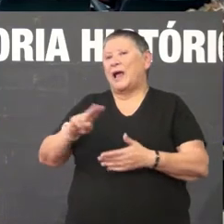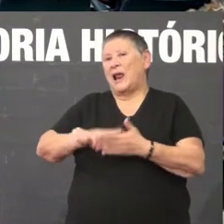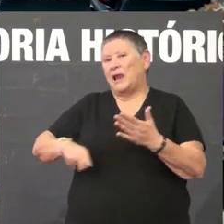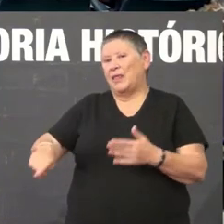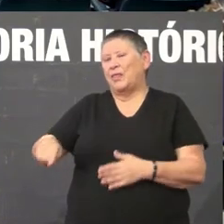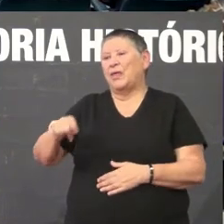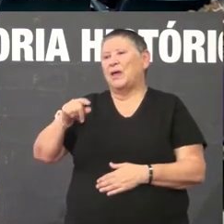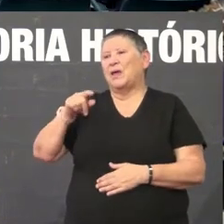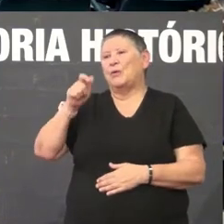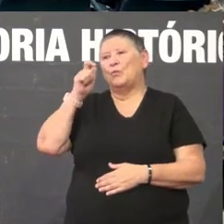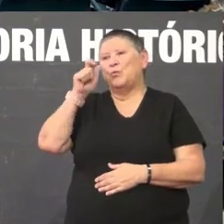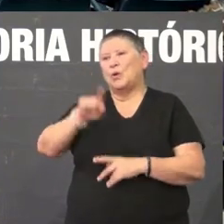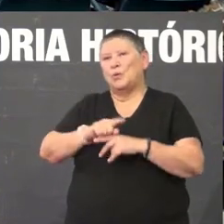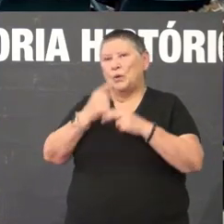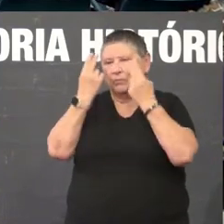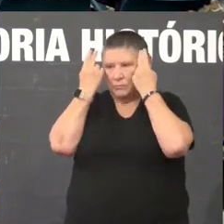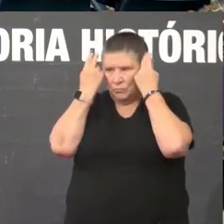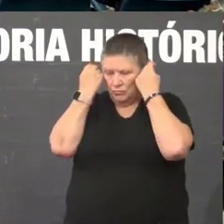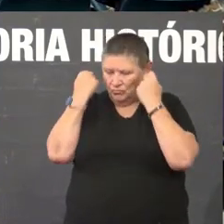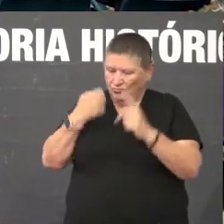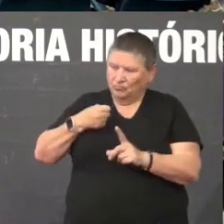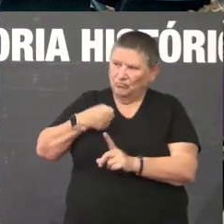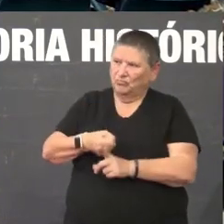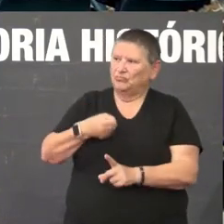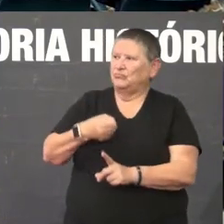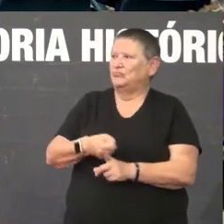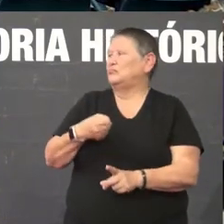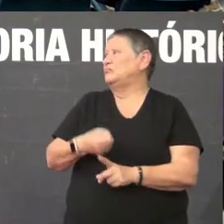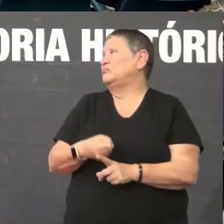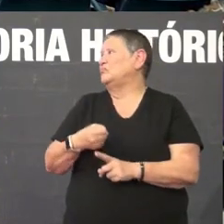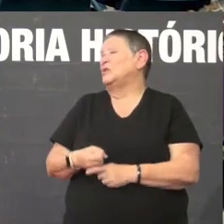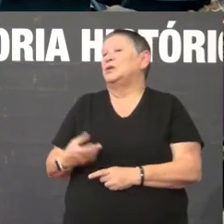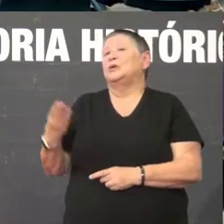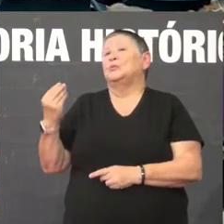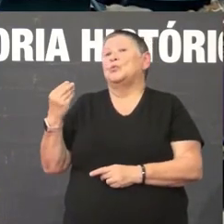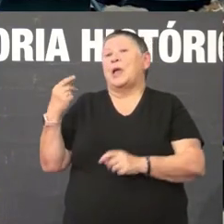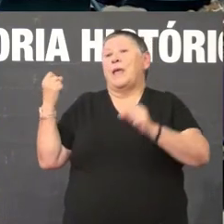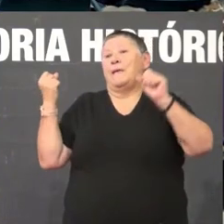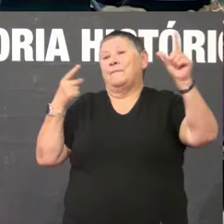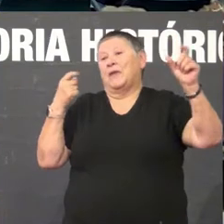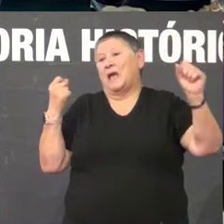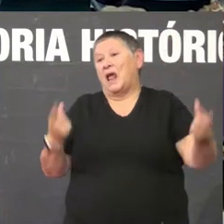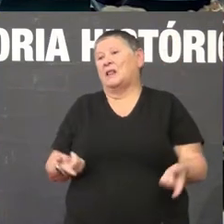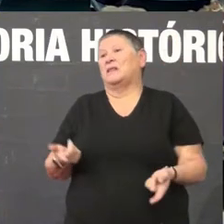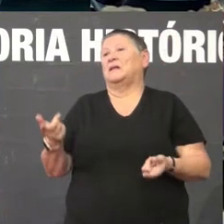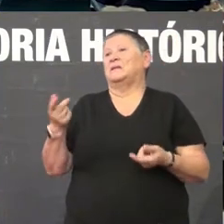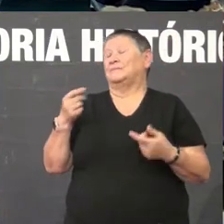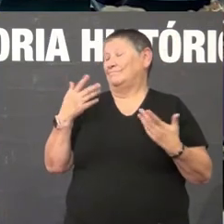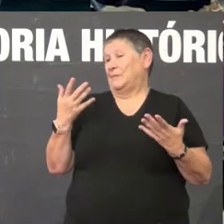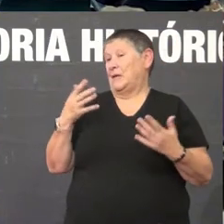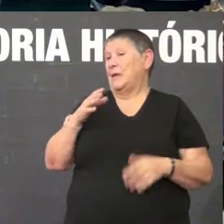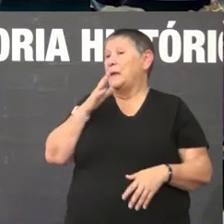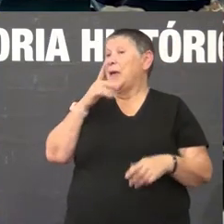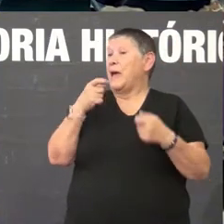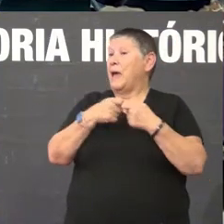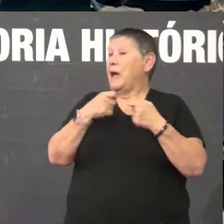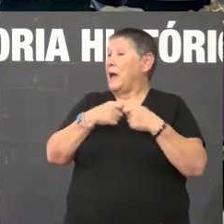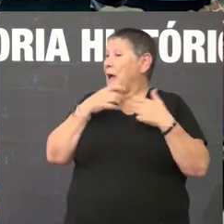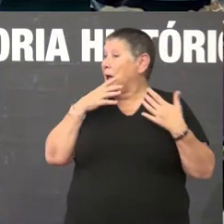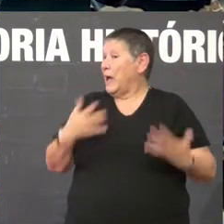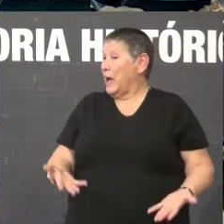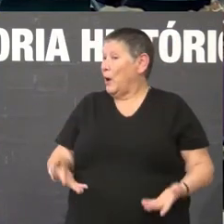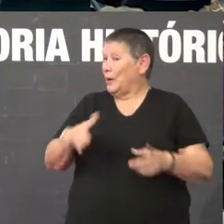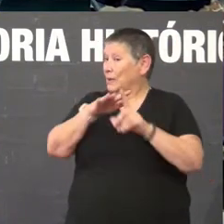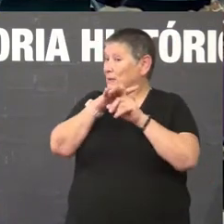secularmente, e puxidío, é dicir, emigrante e demais. Pero hoxe, por exemplo, diante da situación que